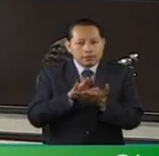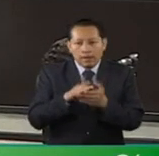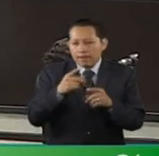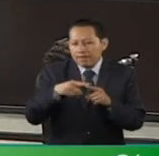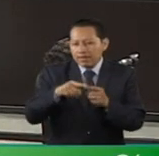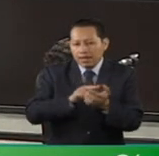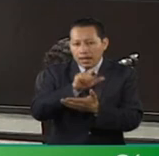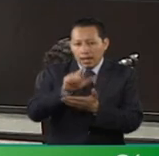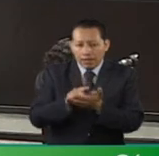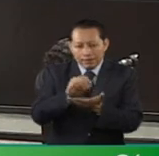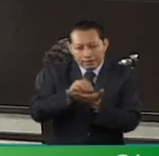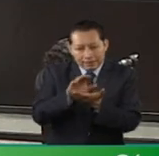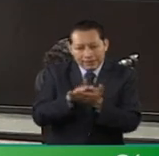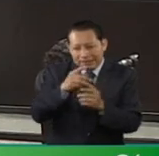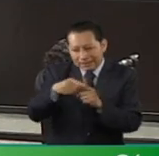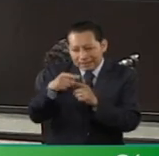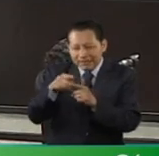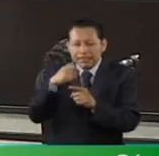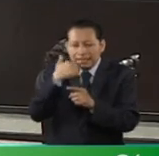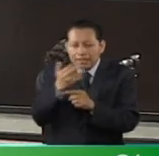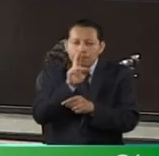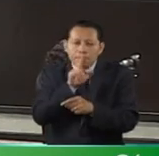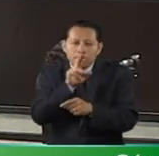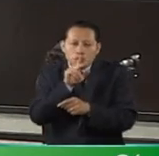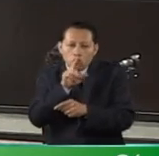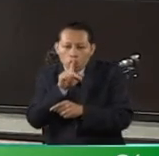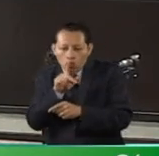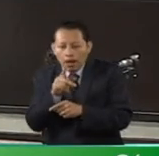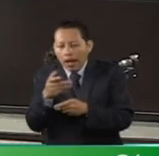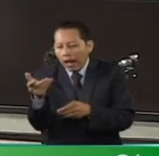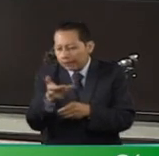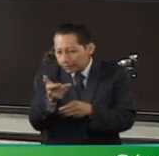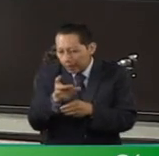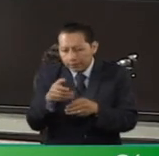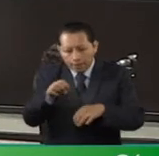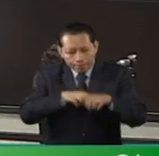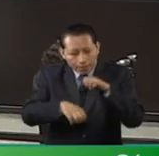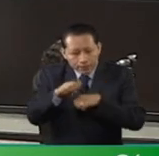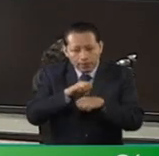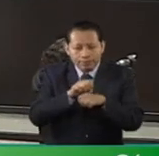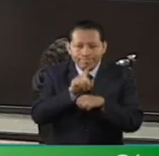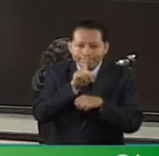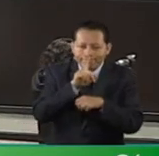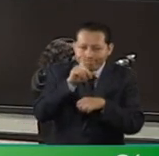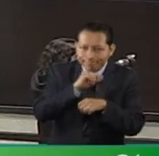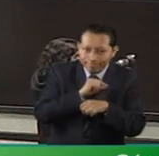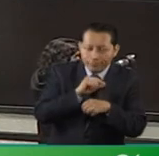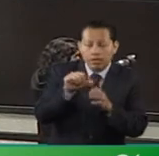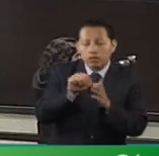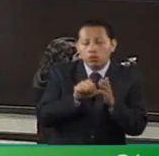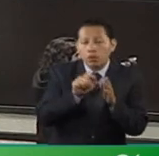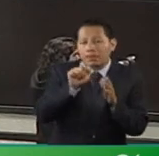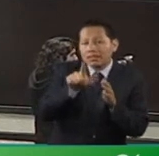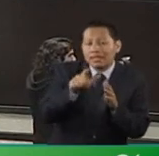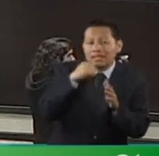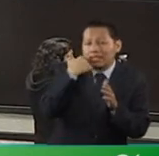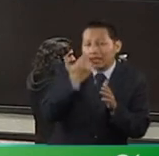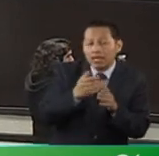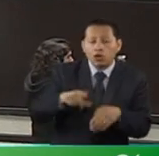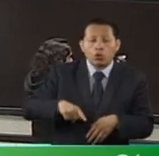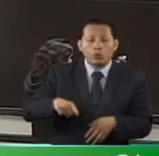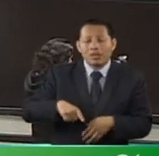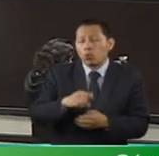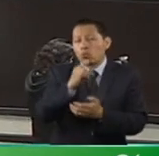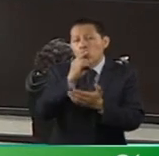diferentes leyes que buscan mejorar las prácticas en esas empresas. El artículo 27 busca que el Estado sea el